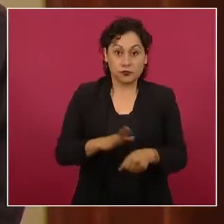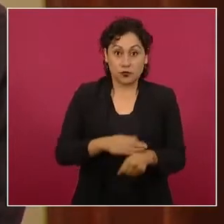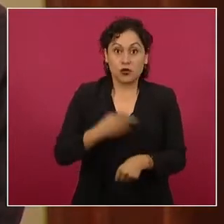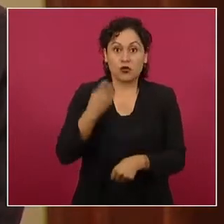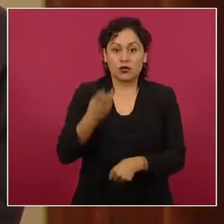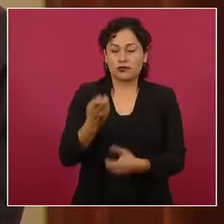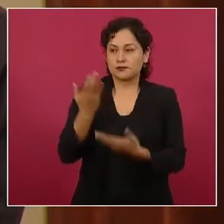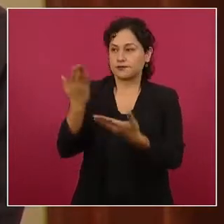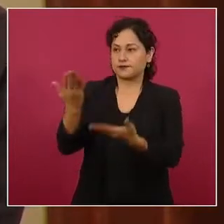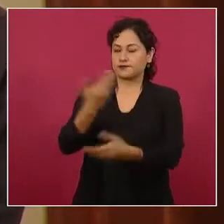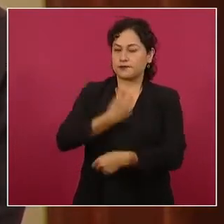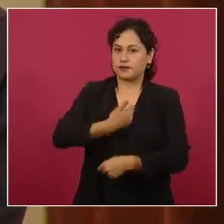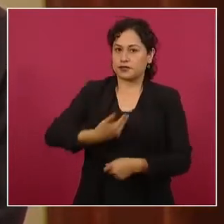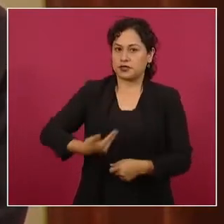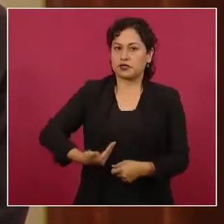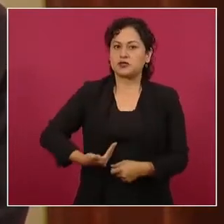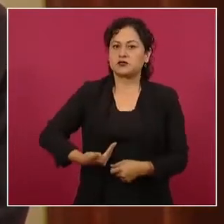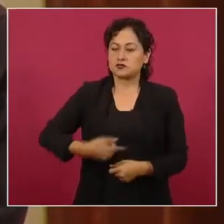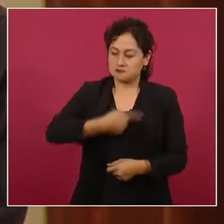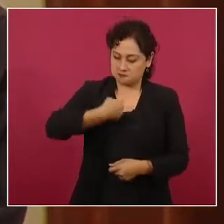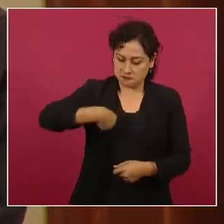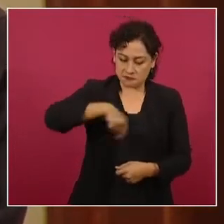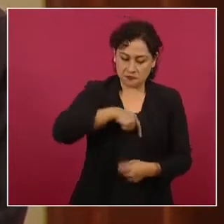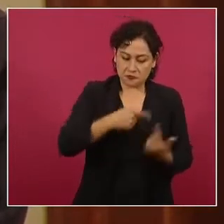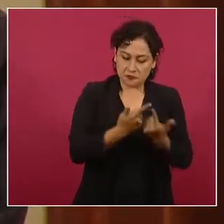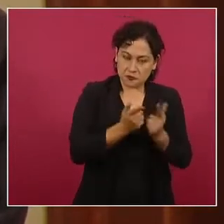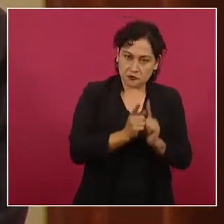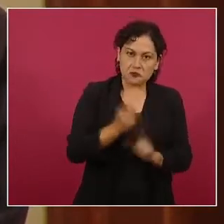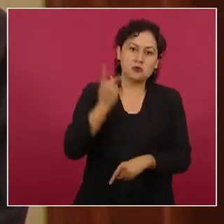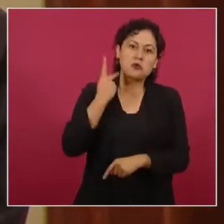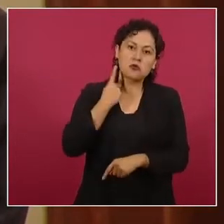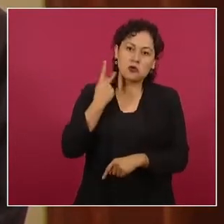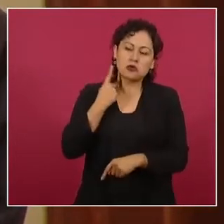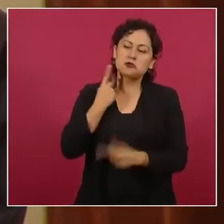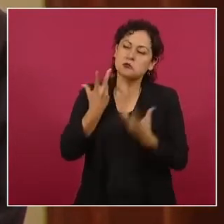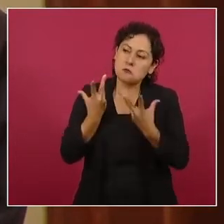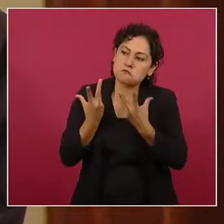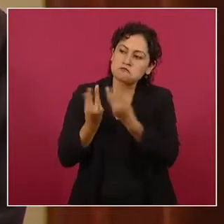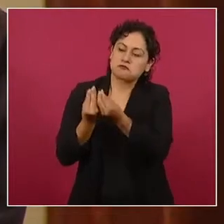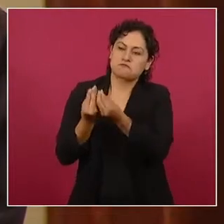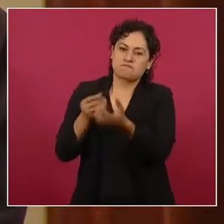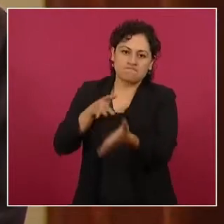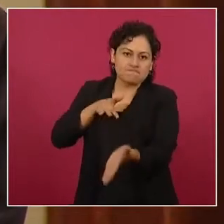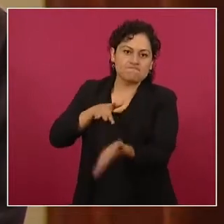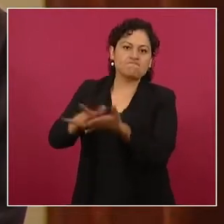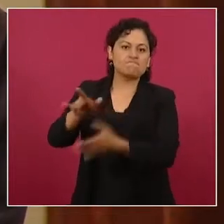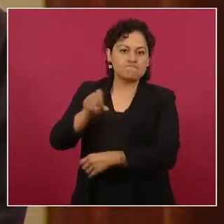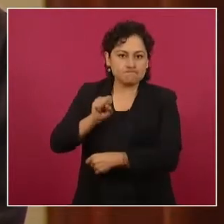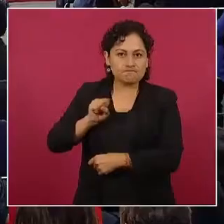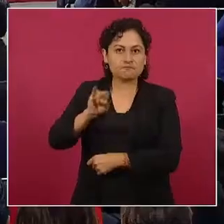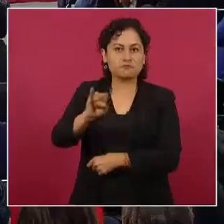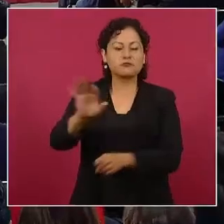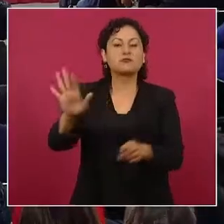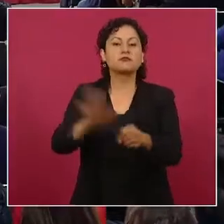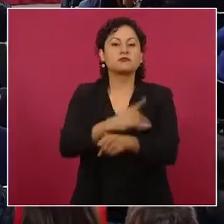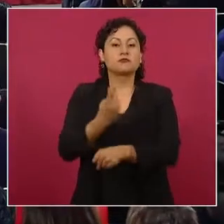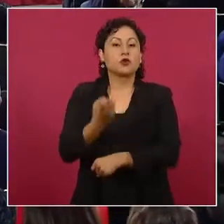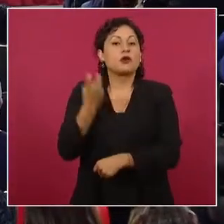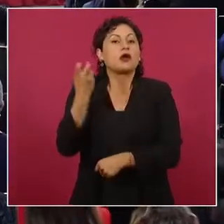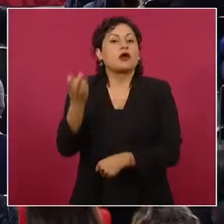nuestro partido estará con usted y sus legisladores porque representa garantizar para las